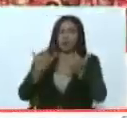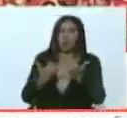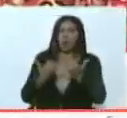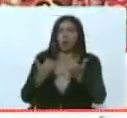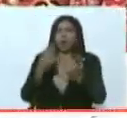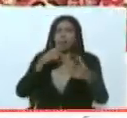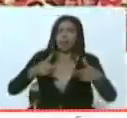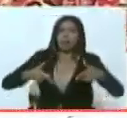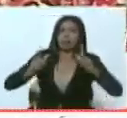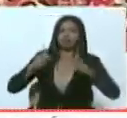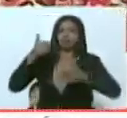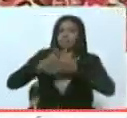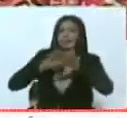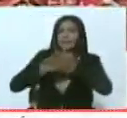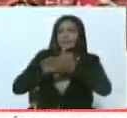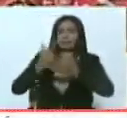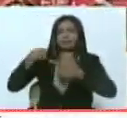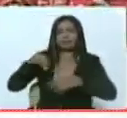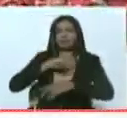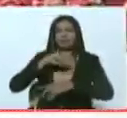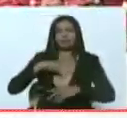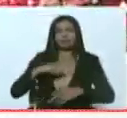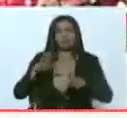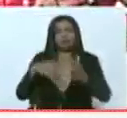listos para las batallas que tenemos que dar.